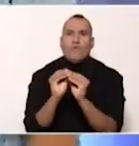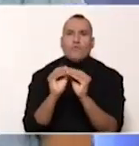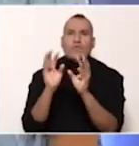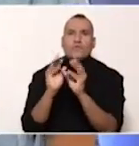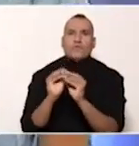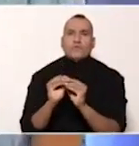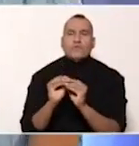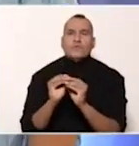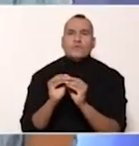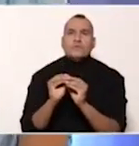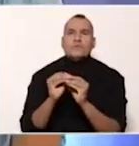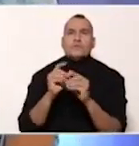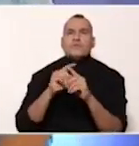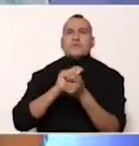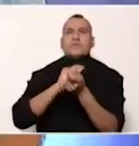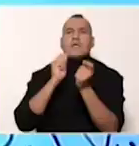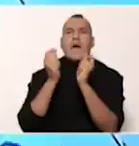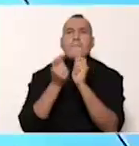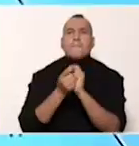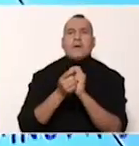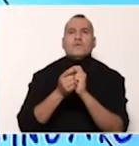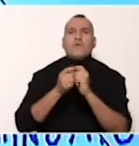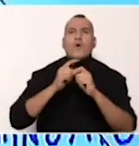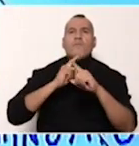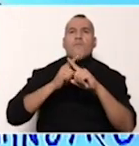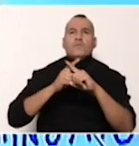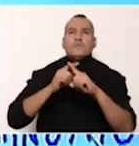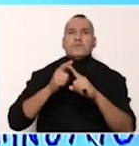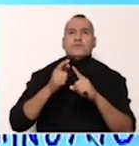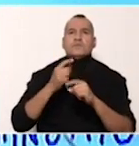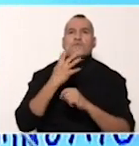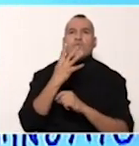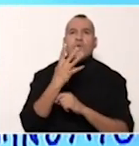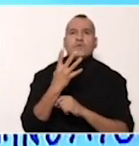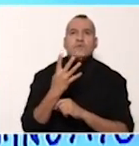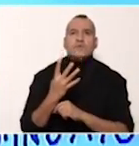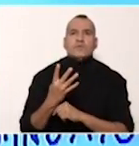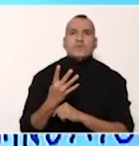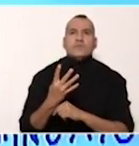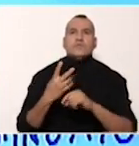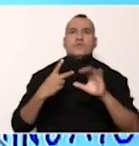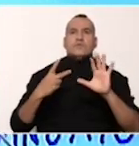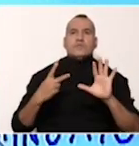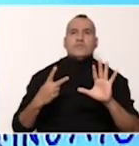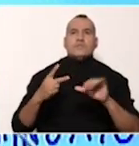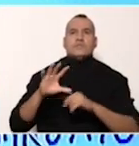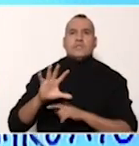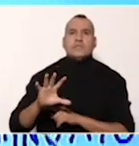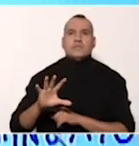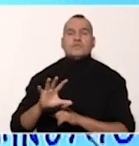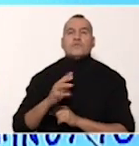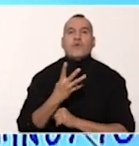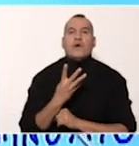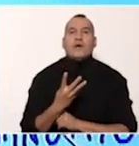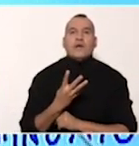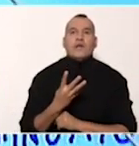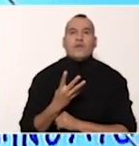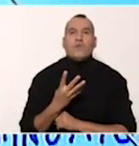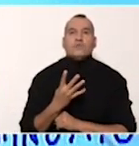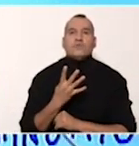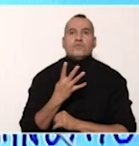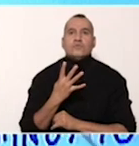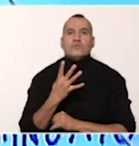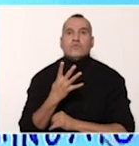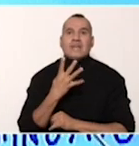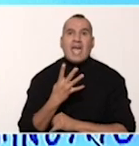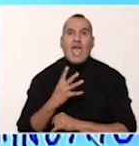475 en potencias de base 10. El 4 ocupa la centena, lo voy a multiplicar por 10